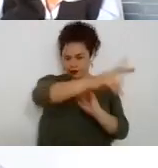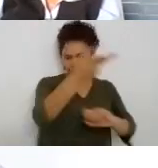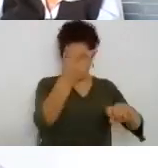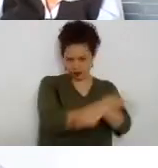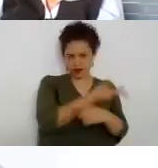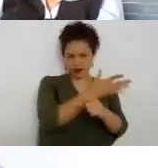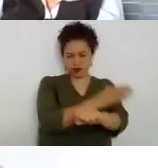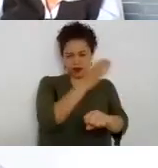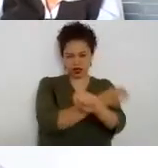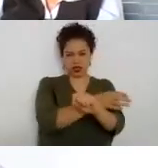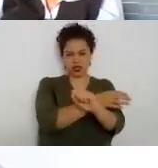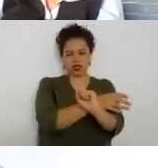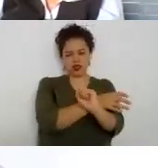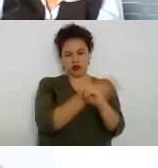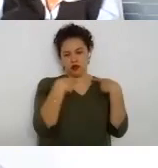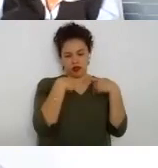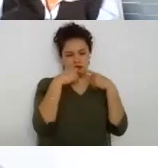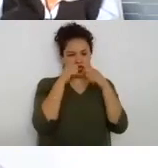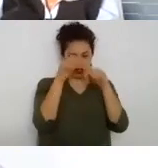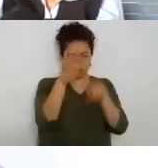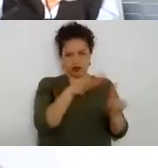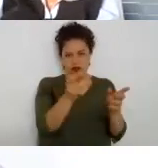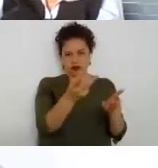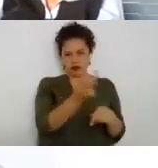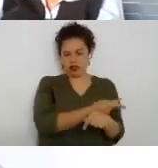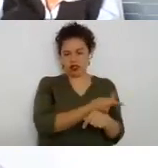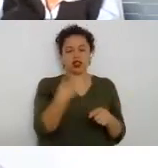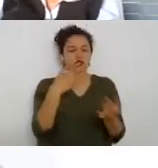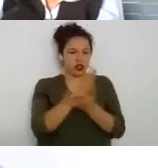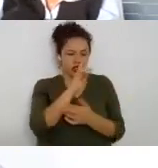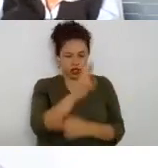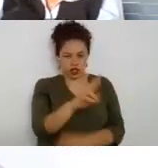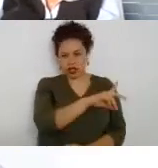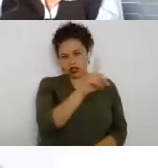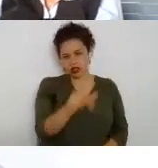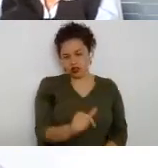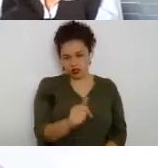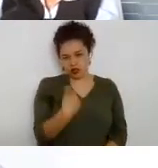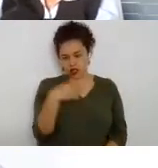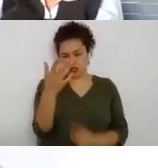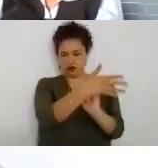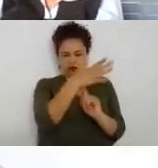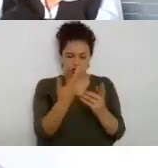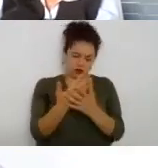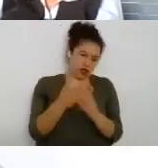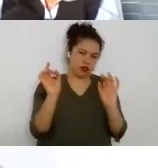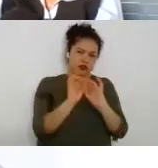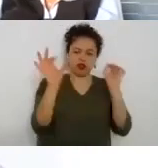nuestro paciente, empezar a actuar y esperar a que llegue ambulancia o en dado